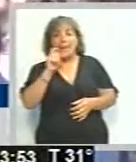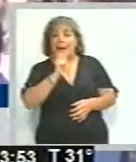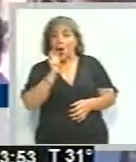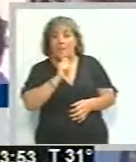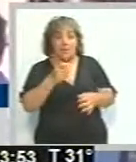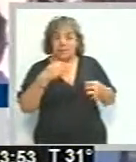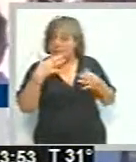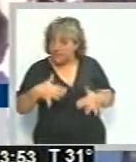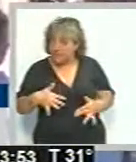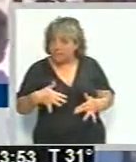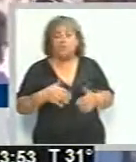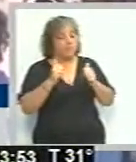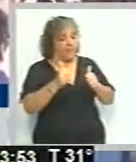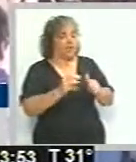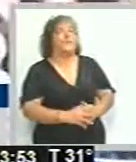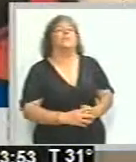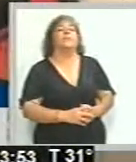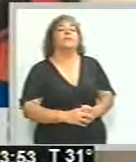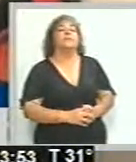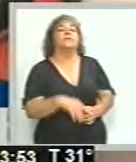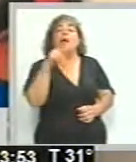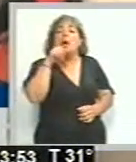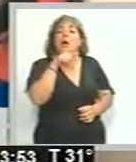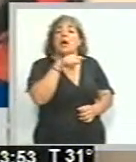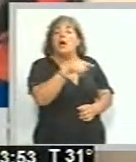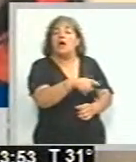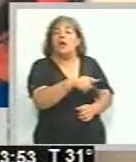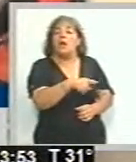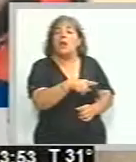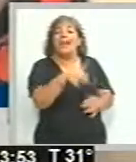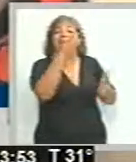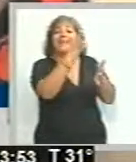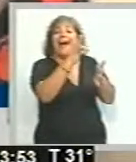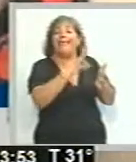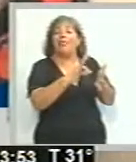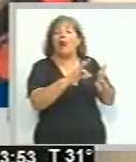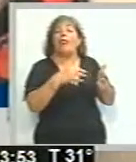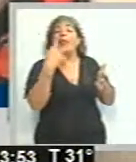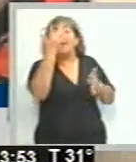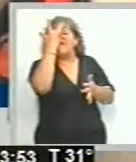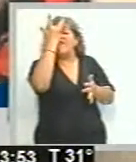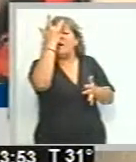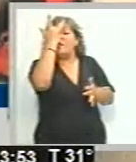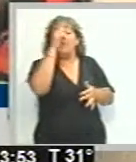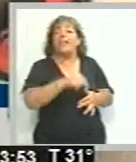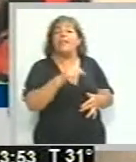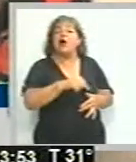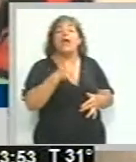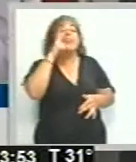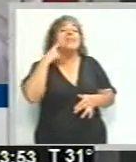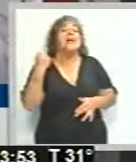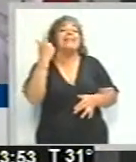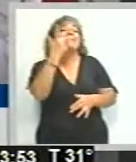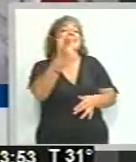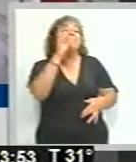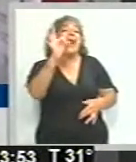ahí? Perfecto. El antecedente o el dato de su historia de la enfermedad actual es que el día 30